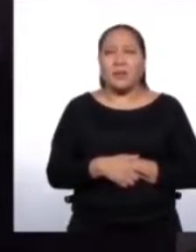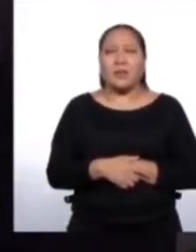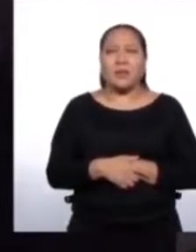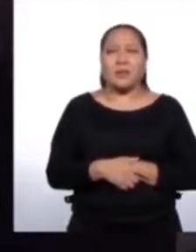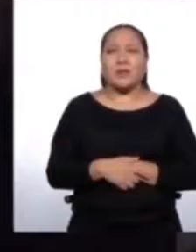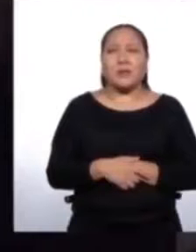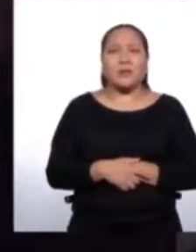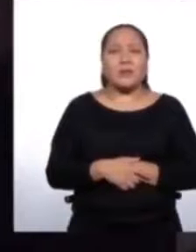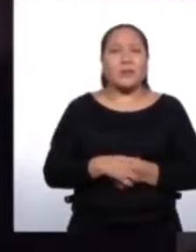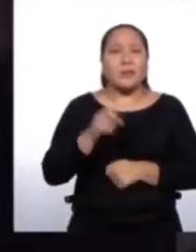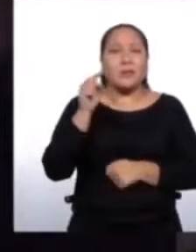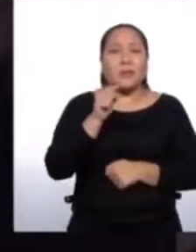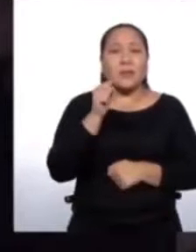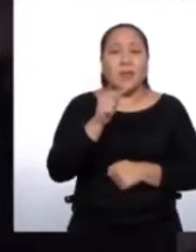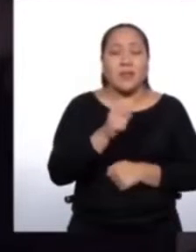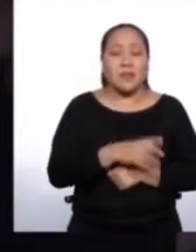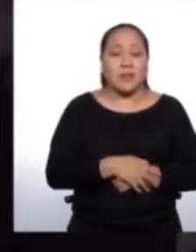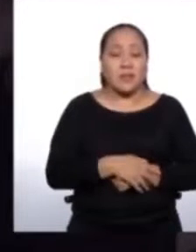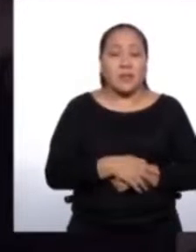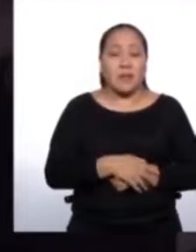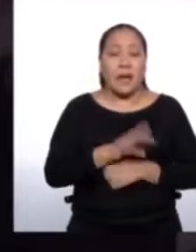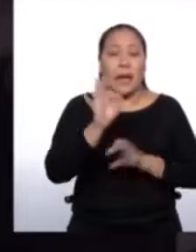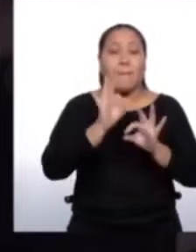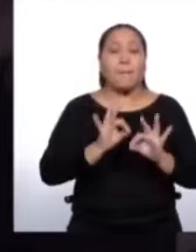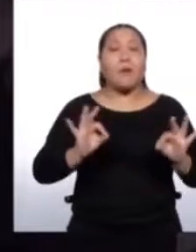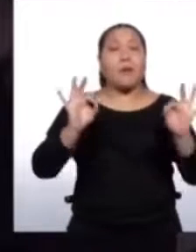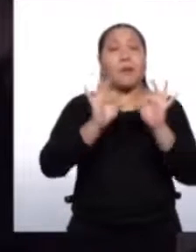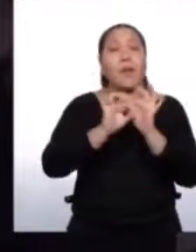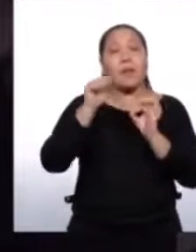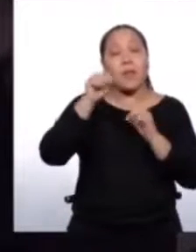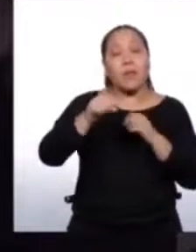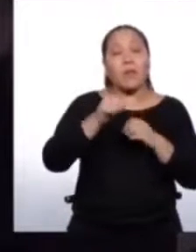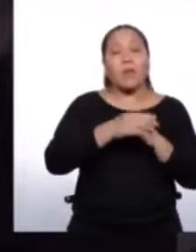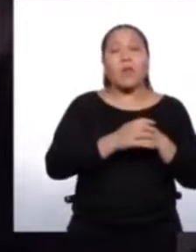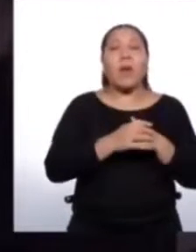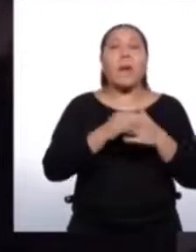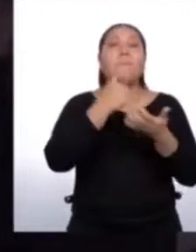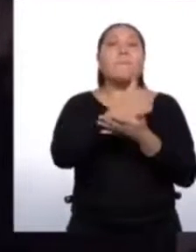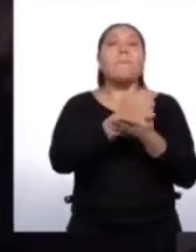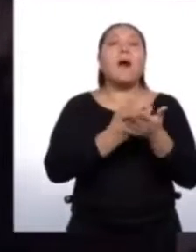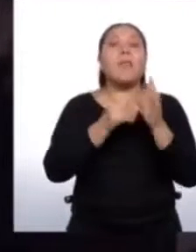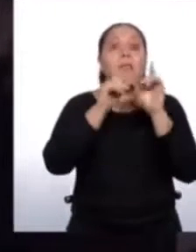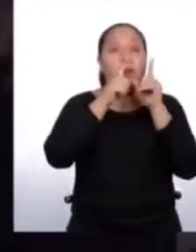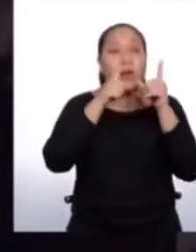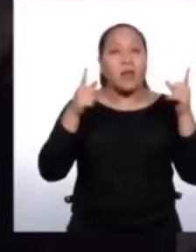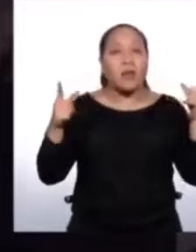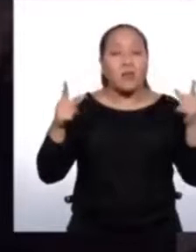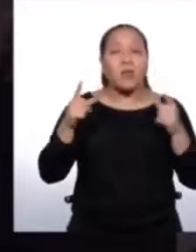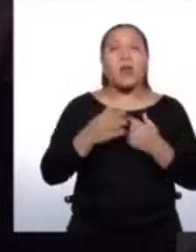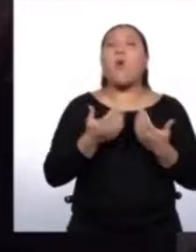Ribeiro destaca dentro de un género que es muy importante, muy querido por los lectores, como es el